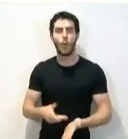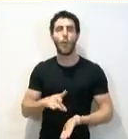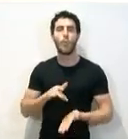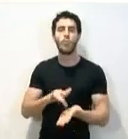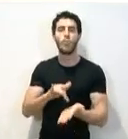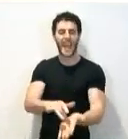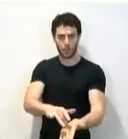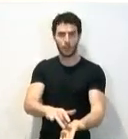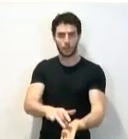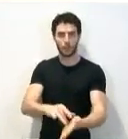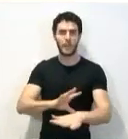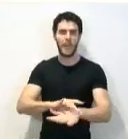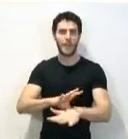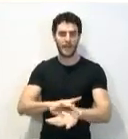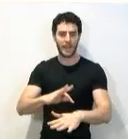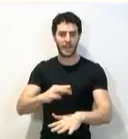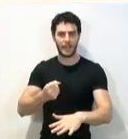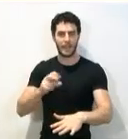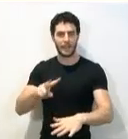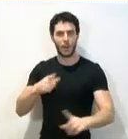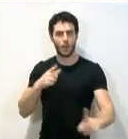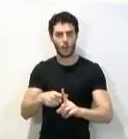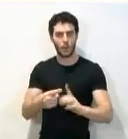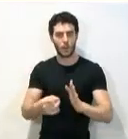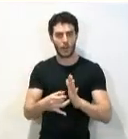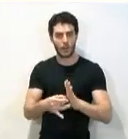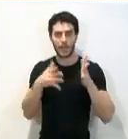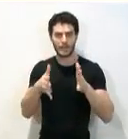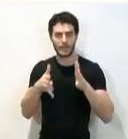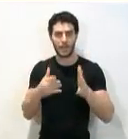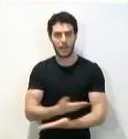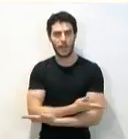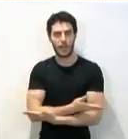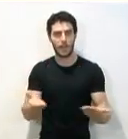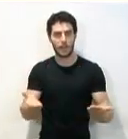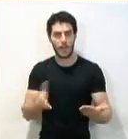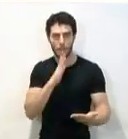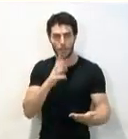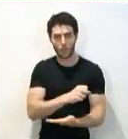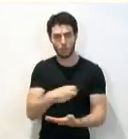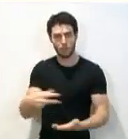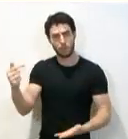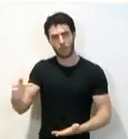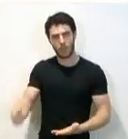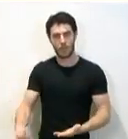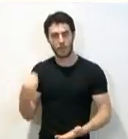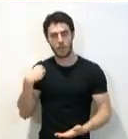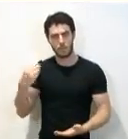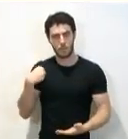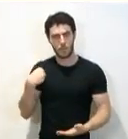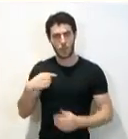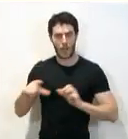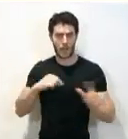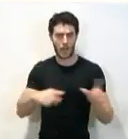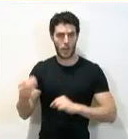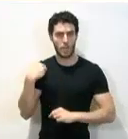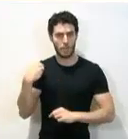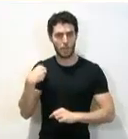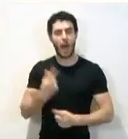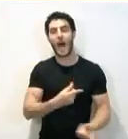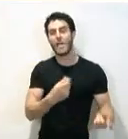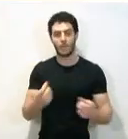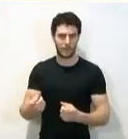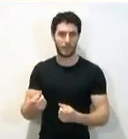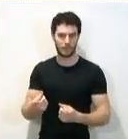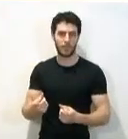del paciente en TAO. Para garantizar la calidad asistencial ante las posibles repercusiones de estas decisiones, es necesario que